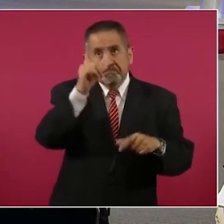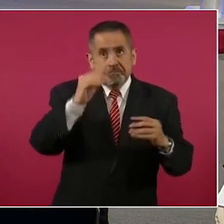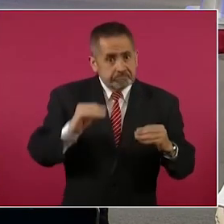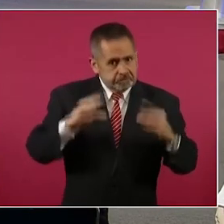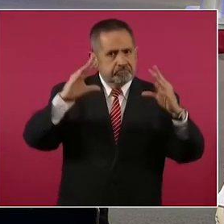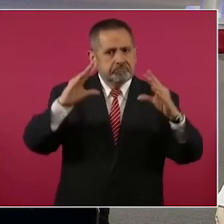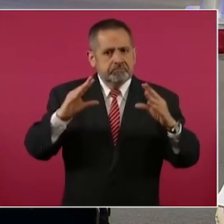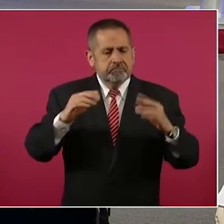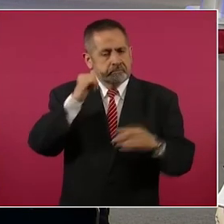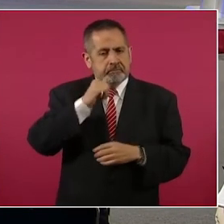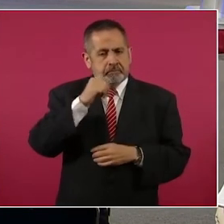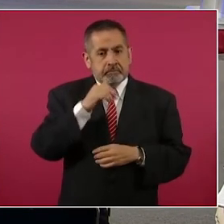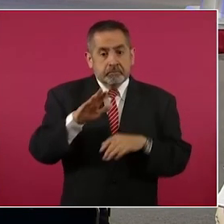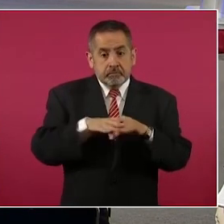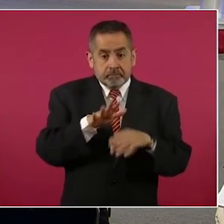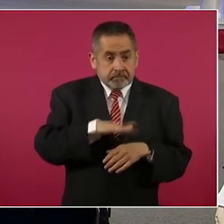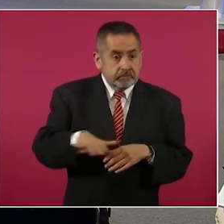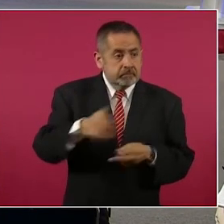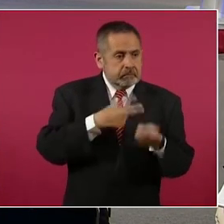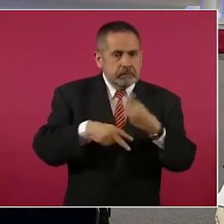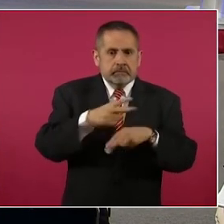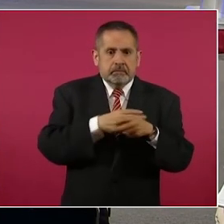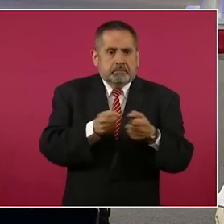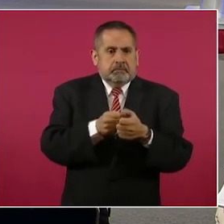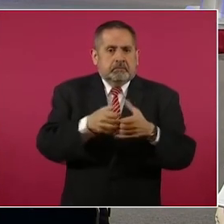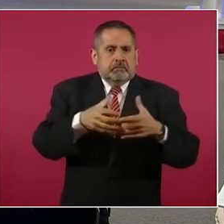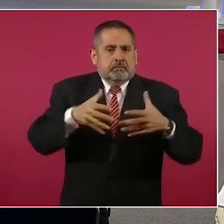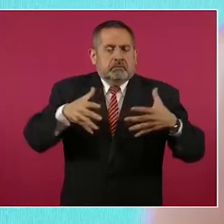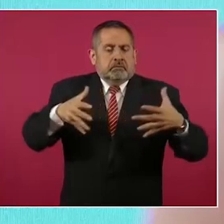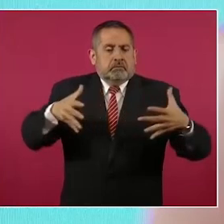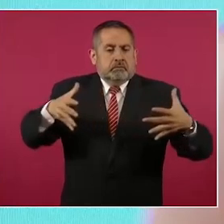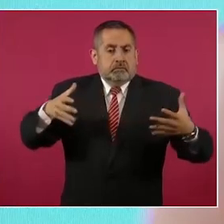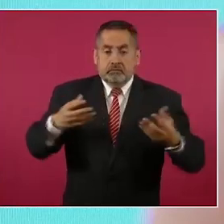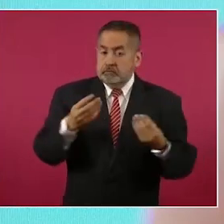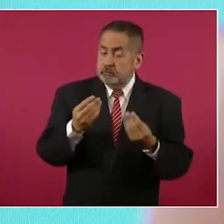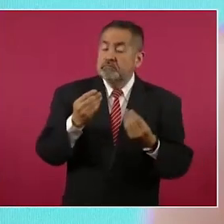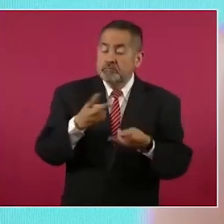porque esta zona está creciendo muchísimo.